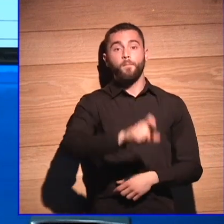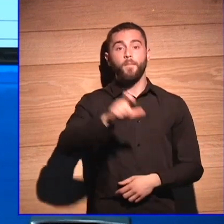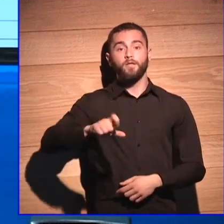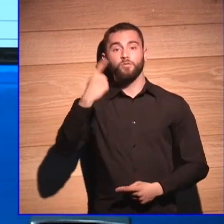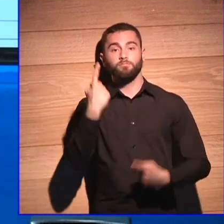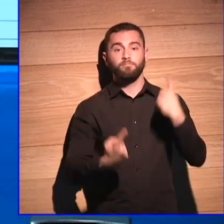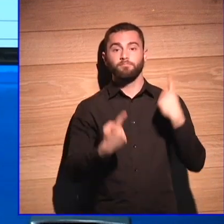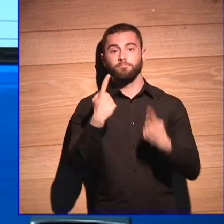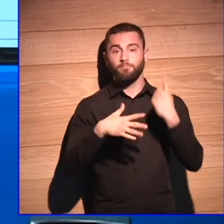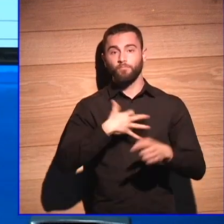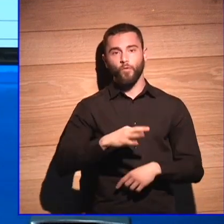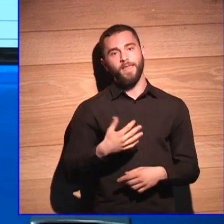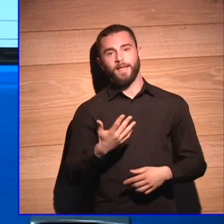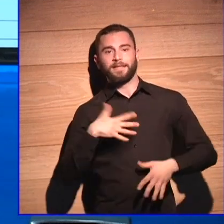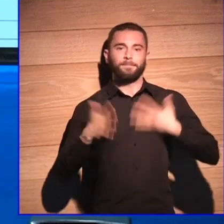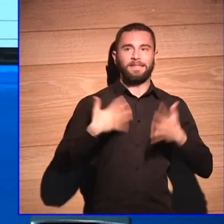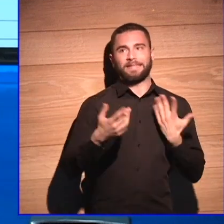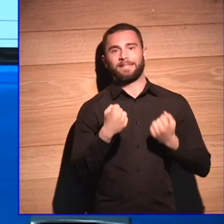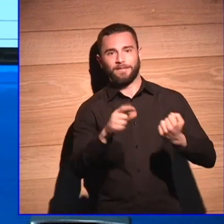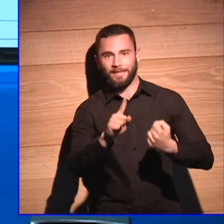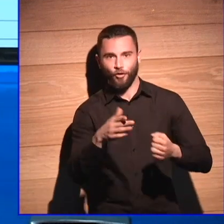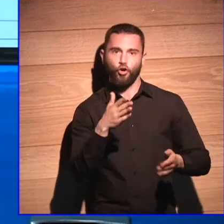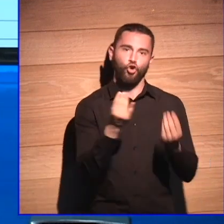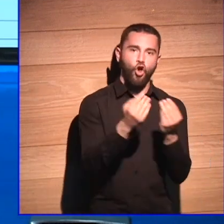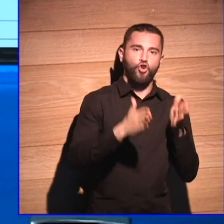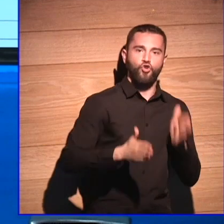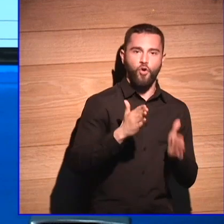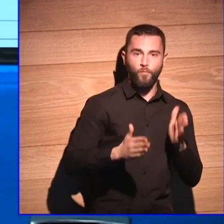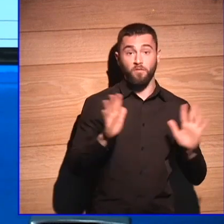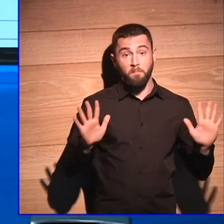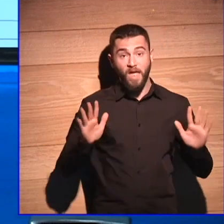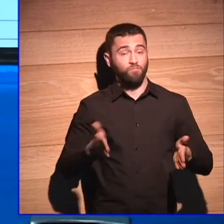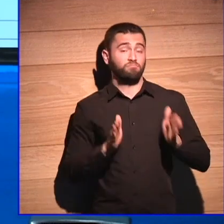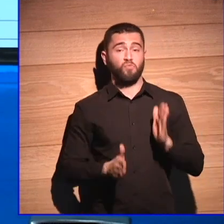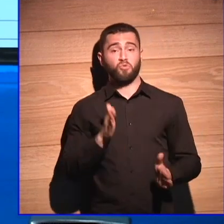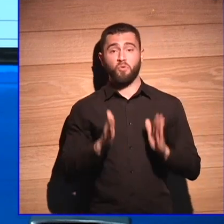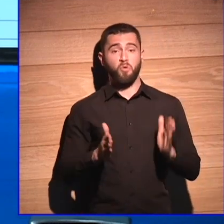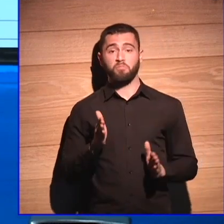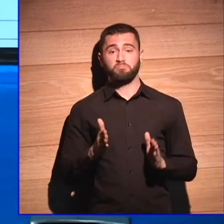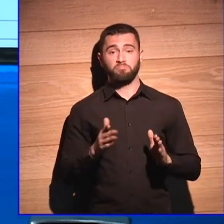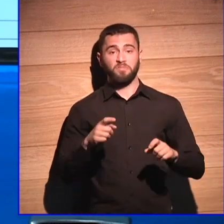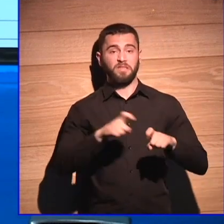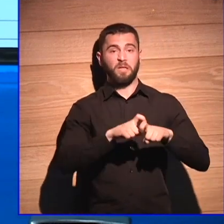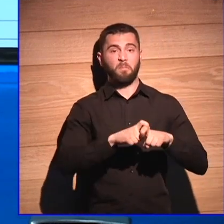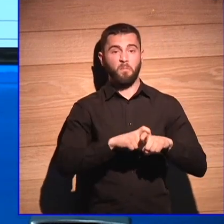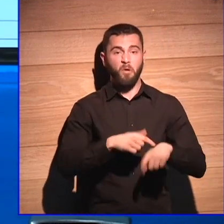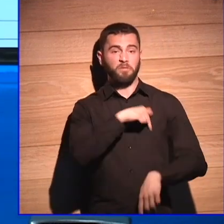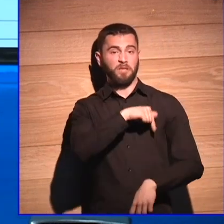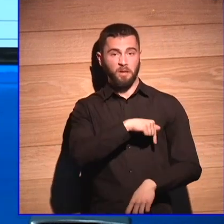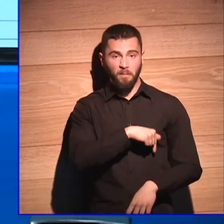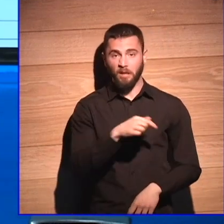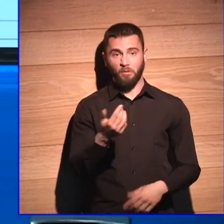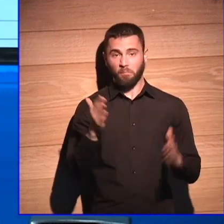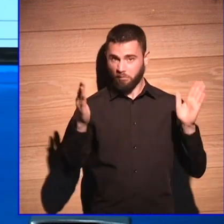ser no muy amables con los robots, pero el robot, como decía, no tiene ningún tipo de sentimiento ni de...